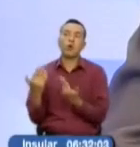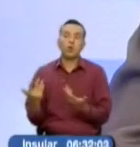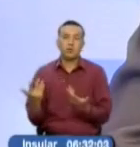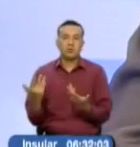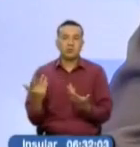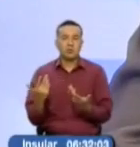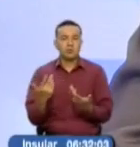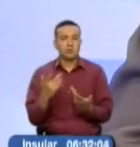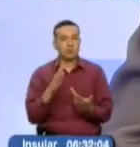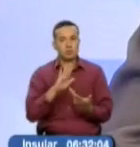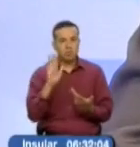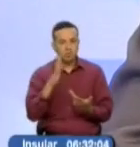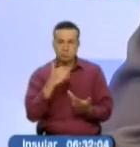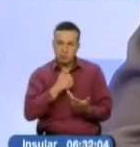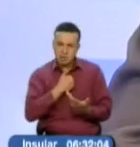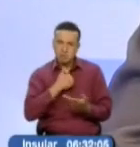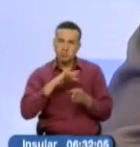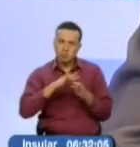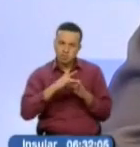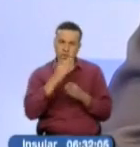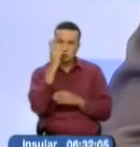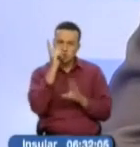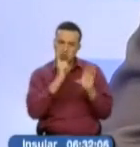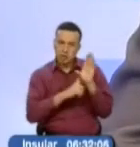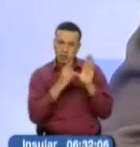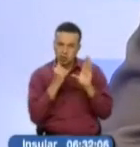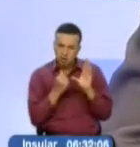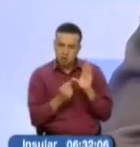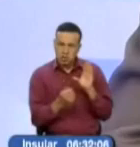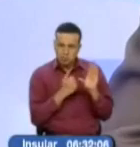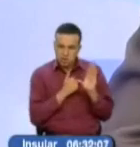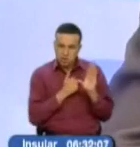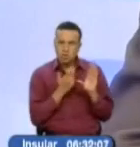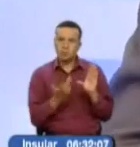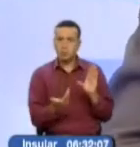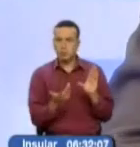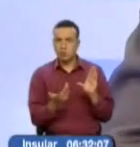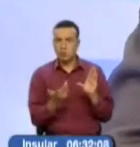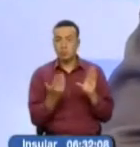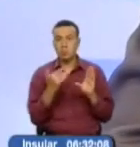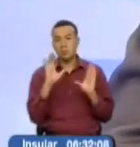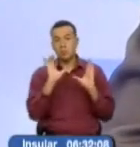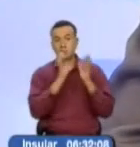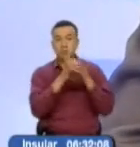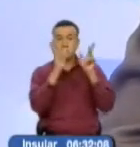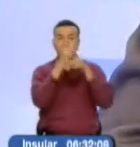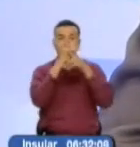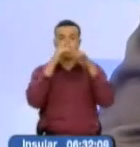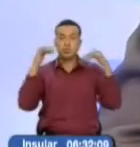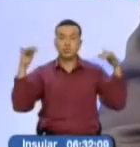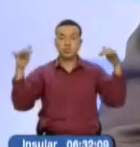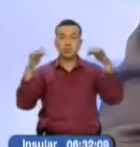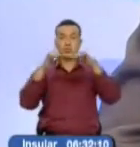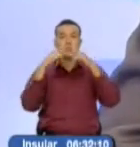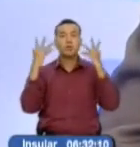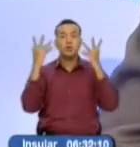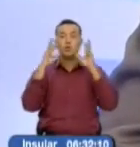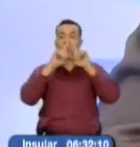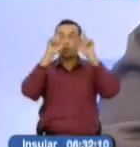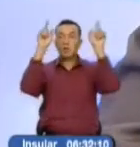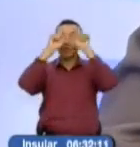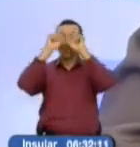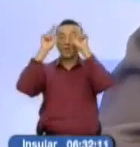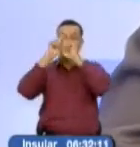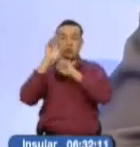y no realmente a tomar el riesgo con el capital y tenemos más allá de las cámaras de la producción un gran sector